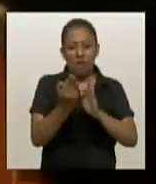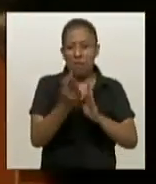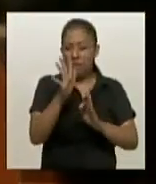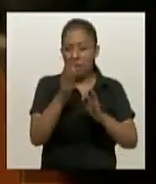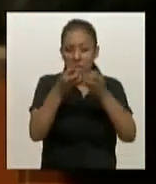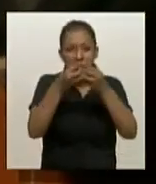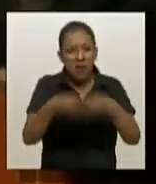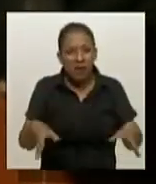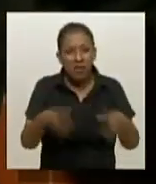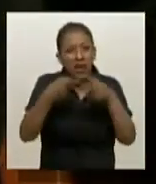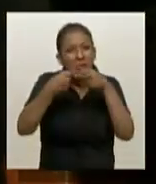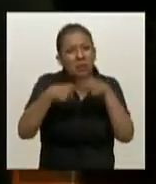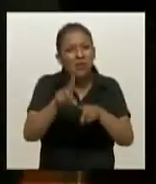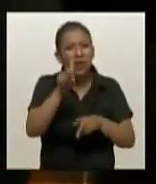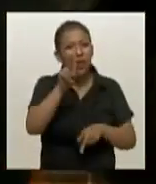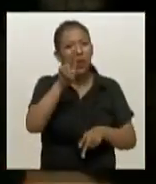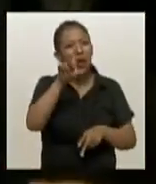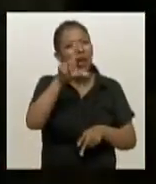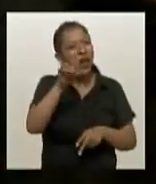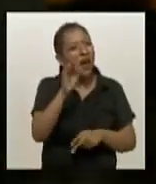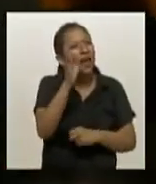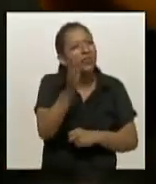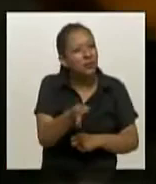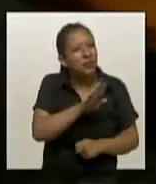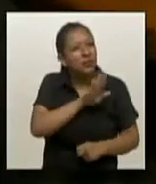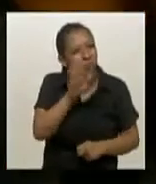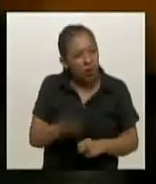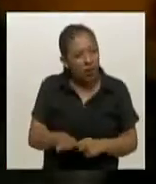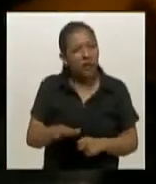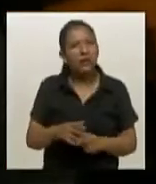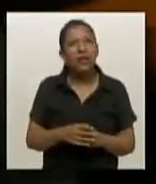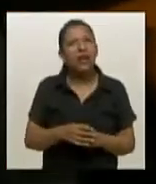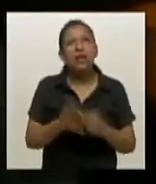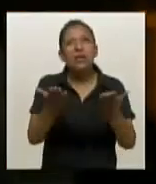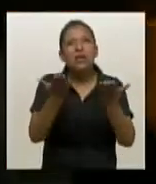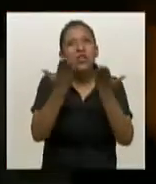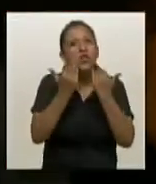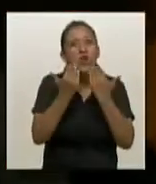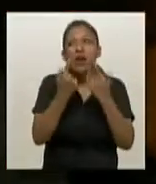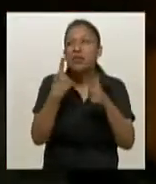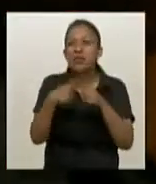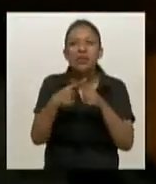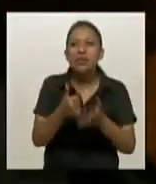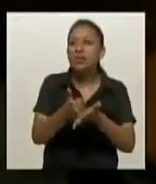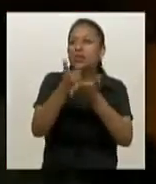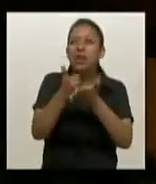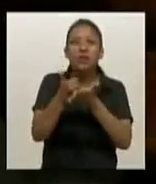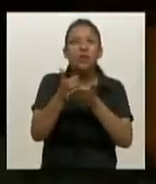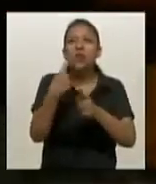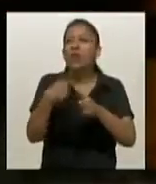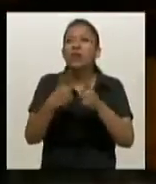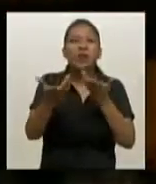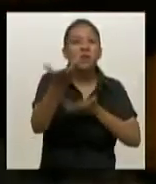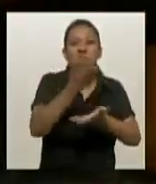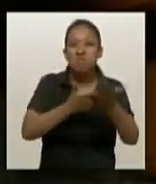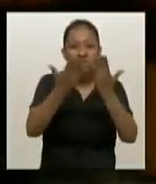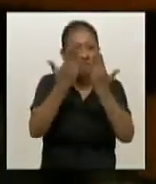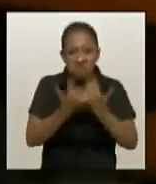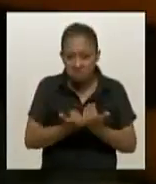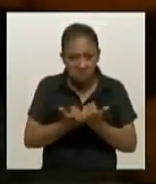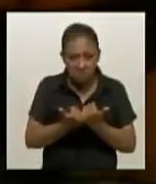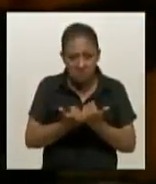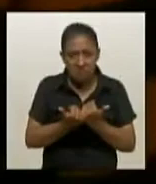pérdida, empezar a vivir un duelo, y no tener de dónde agarrarse ni de con quién compartir la situación,